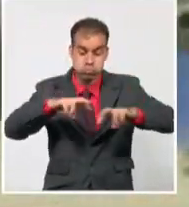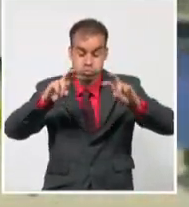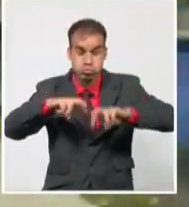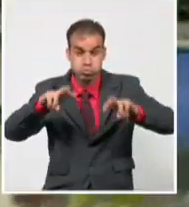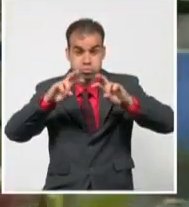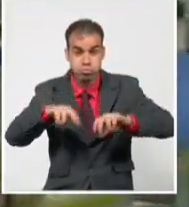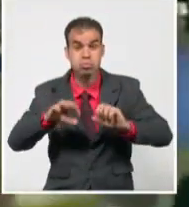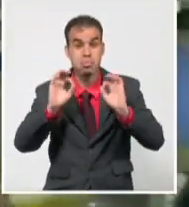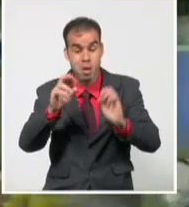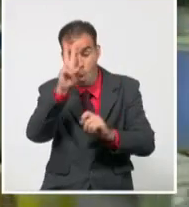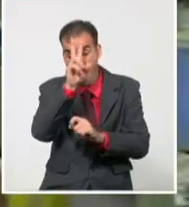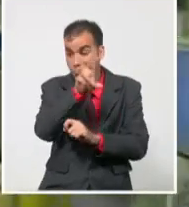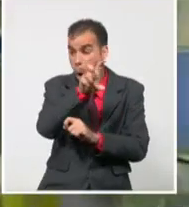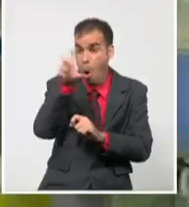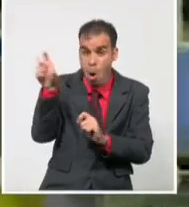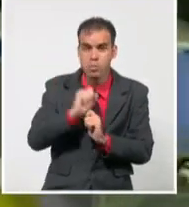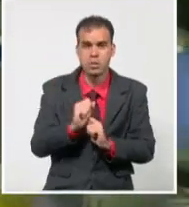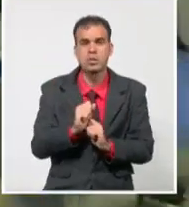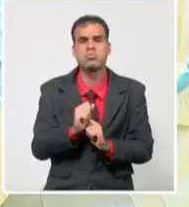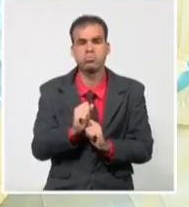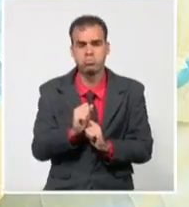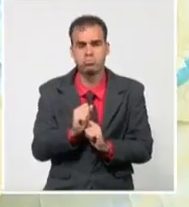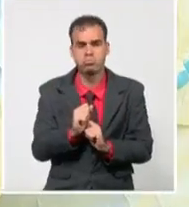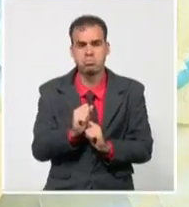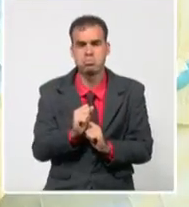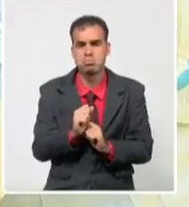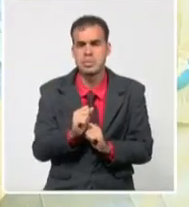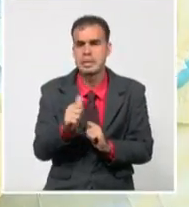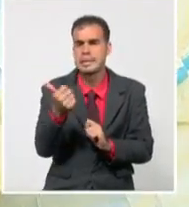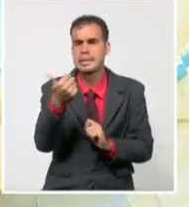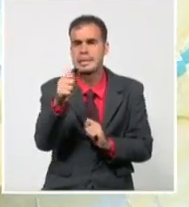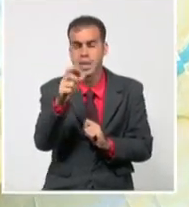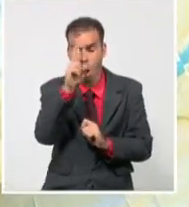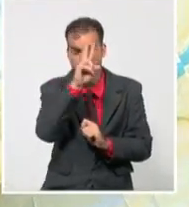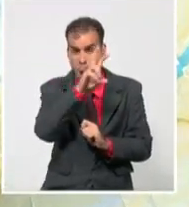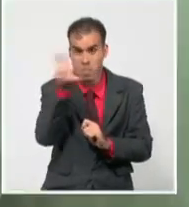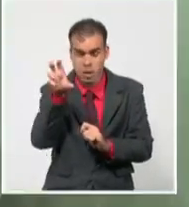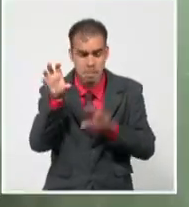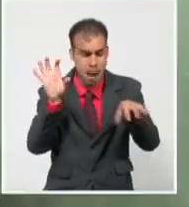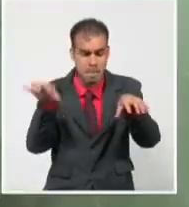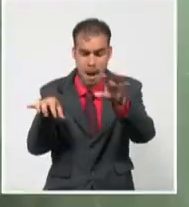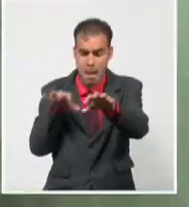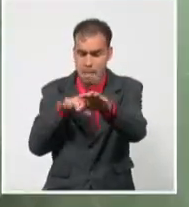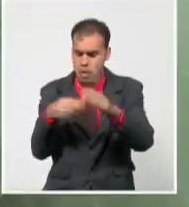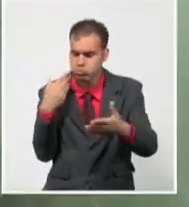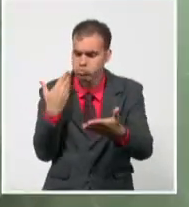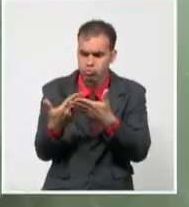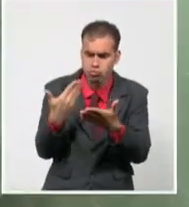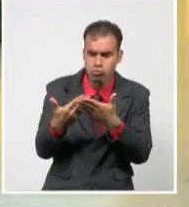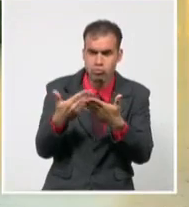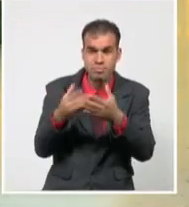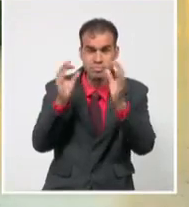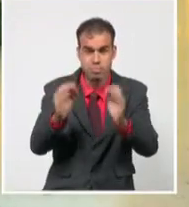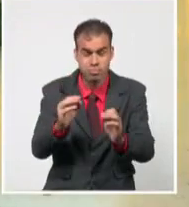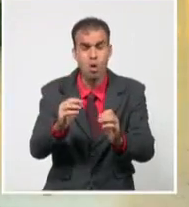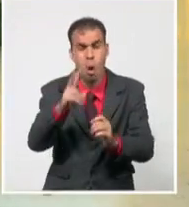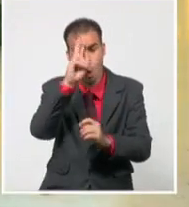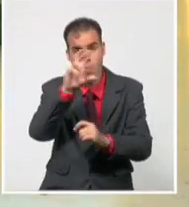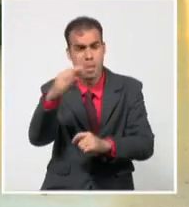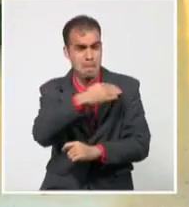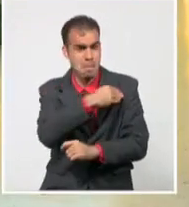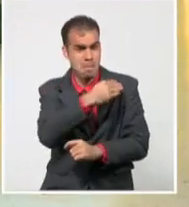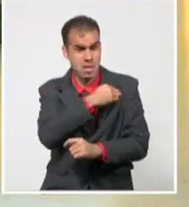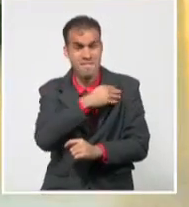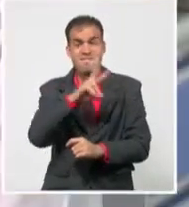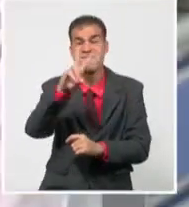terapias intensivas, de los clínicos, en 10 instituciones hospitalarias, con destaque en el Hospital Militar Manuel Pitti Fajardo de